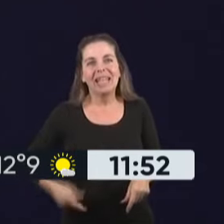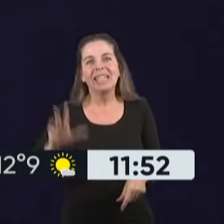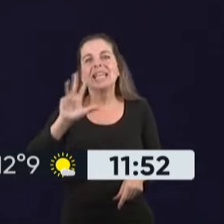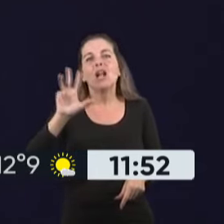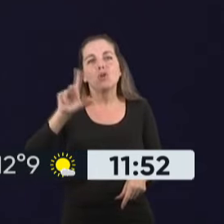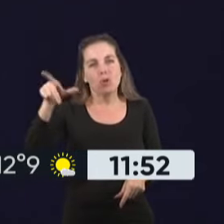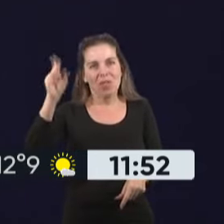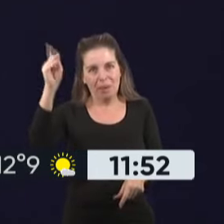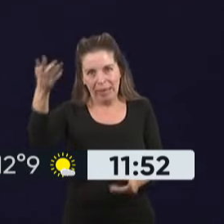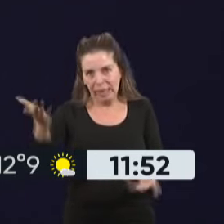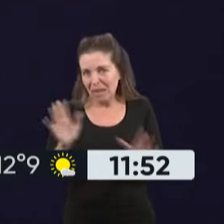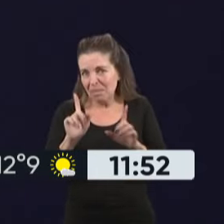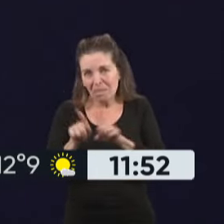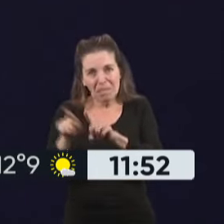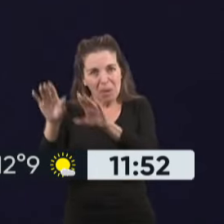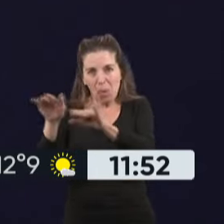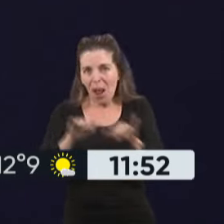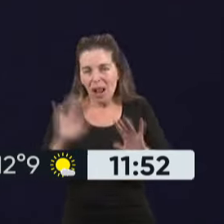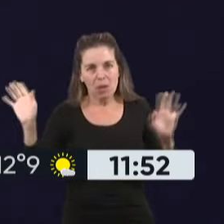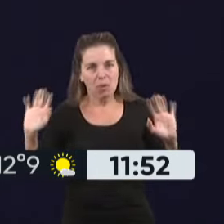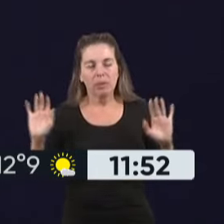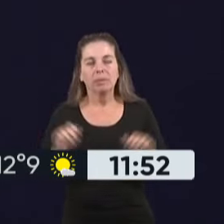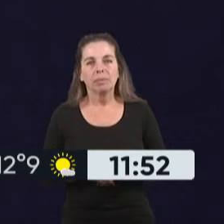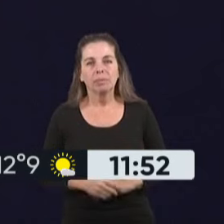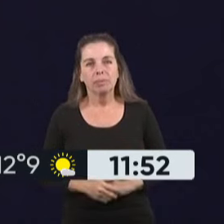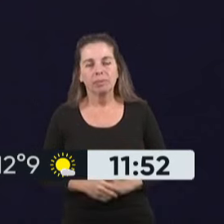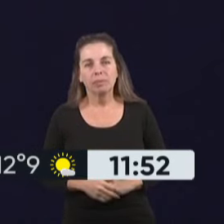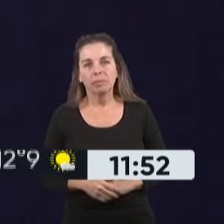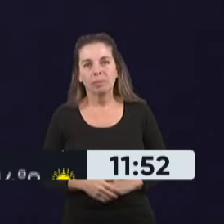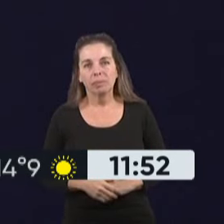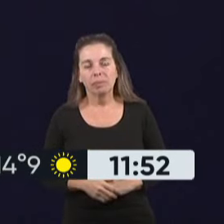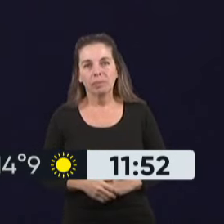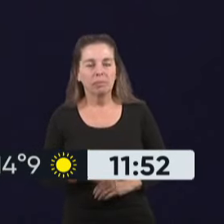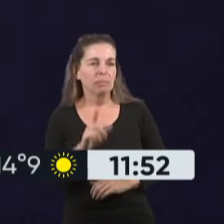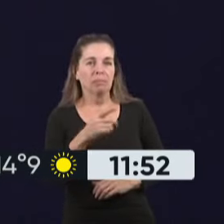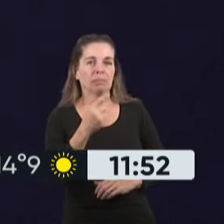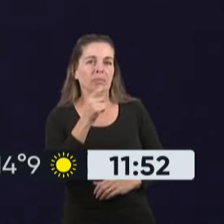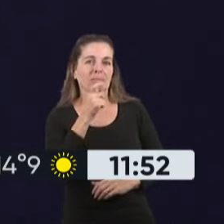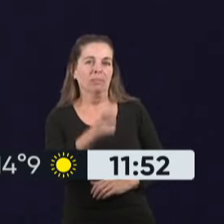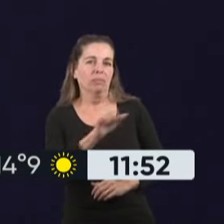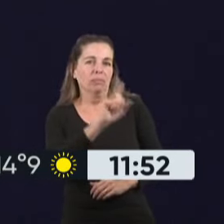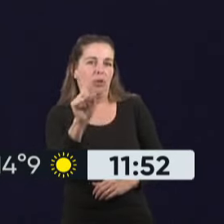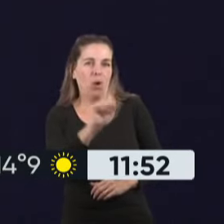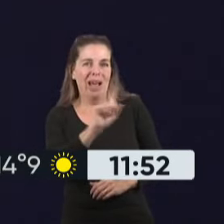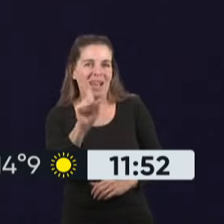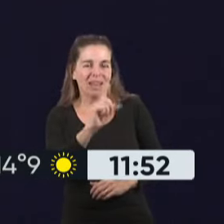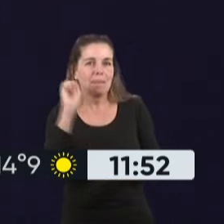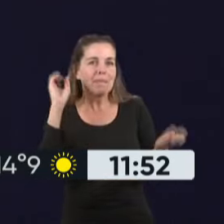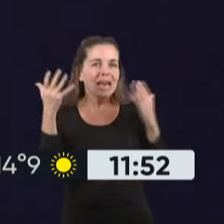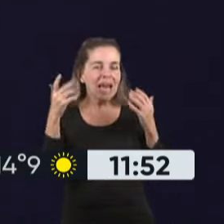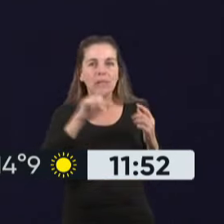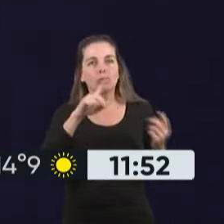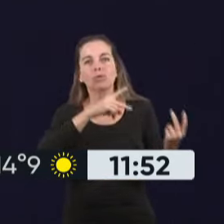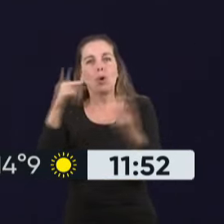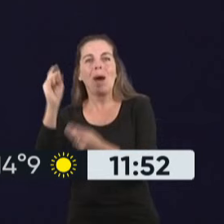circunstancia, bajo ningún aspecto. Así que no, la respuesta es no va porque efectivamente,